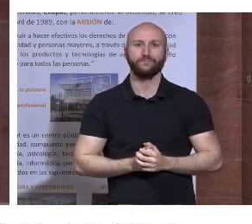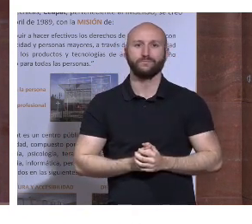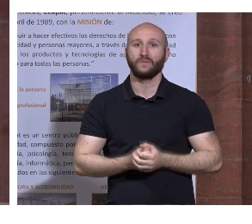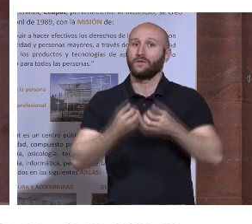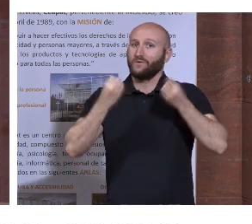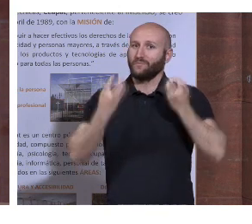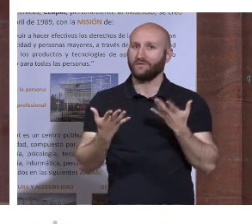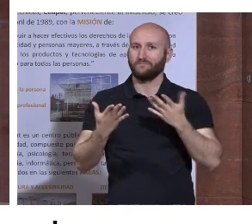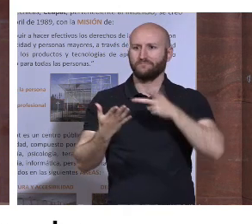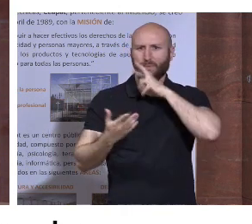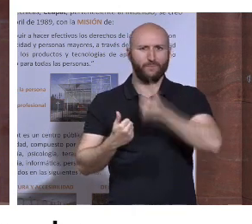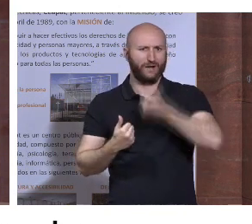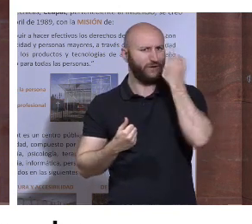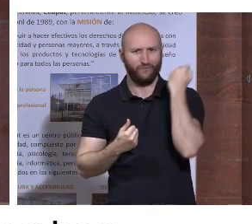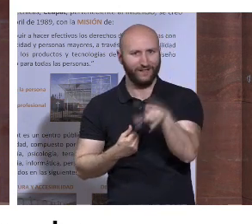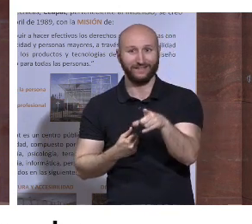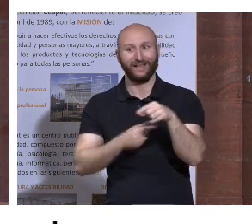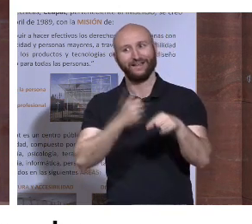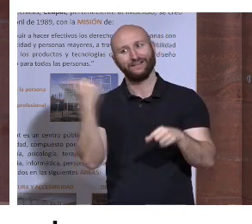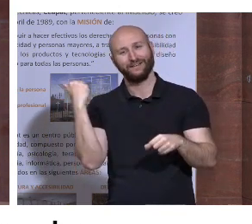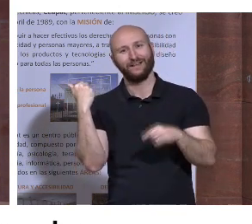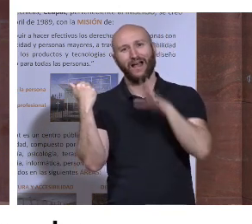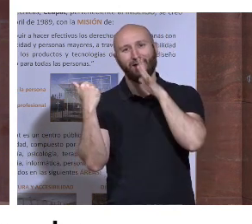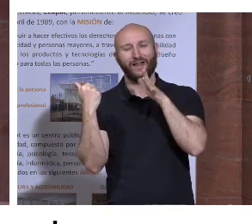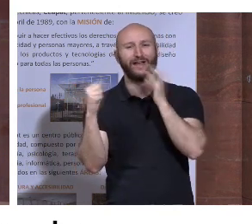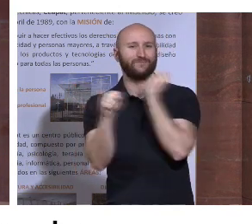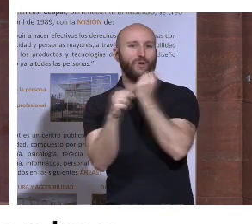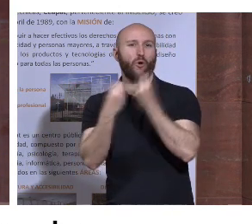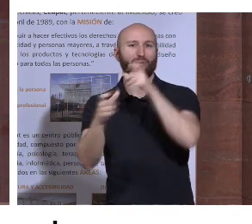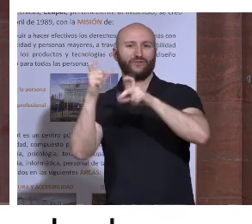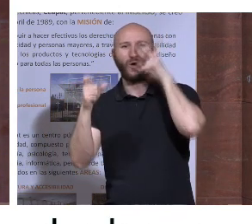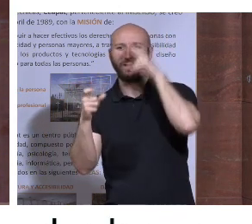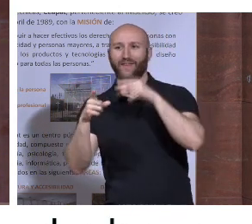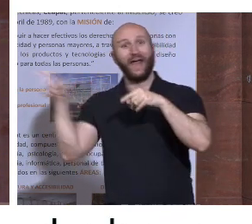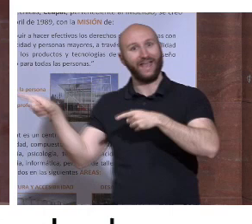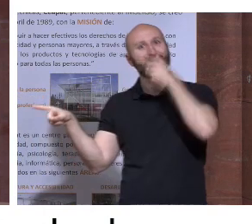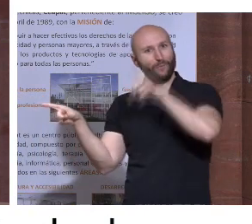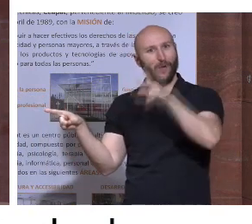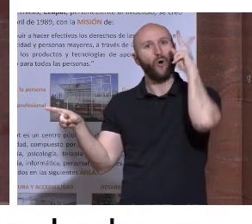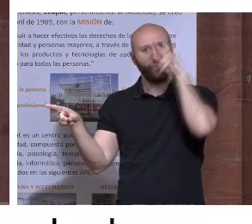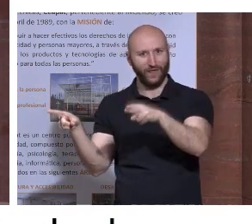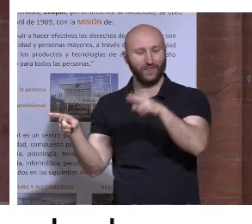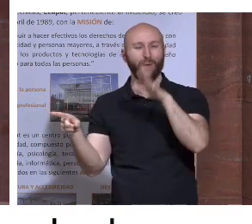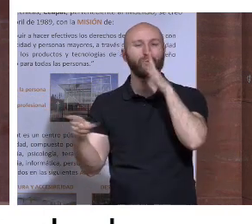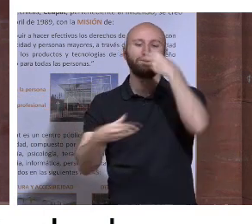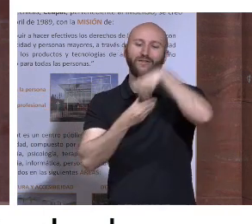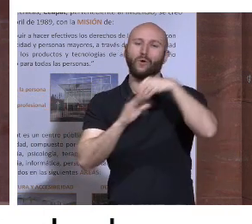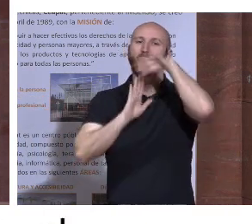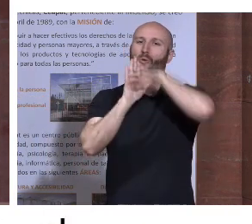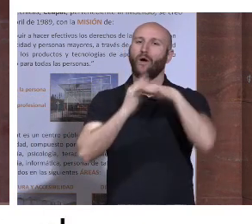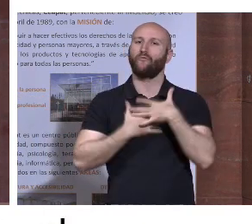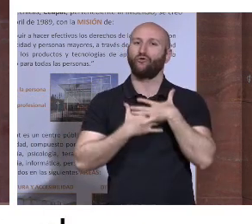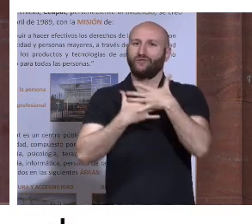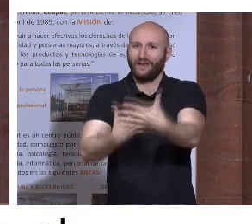a seguir su actividad ahora como jubilados y ella jubilada en el voluntariado